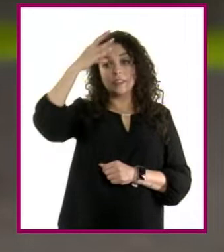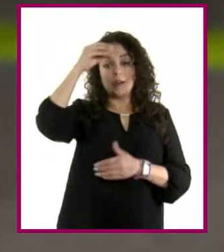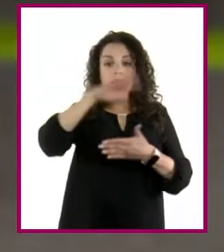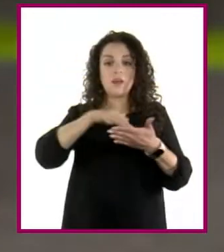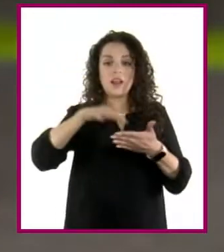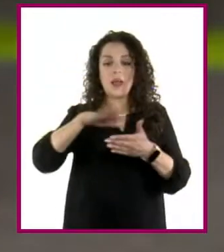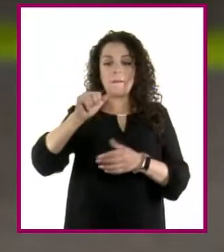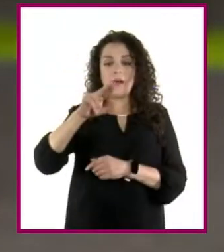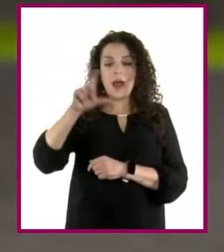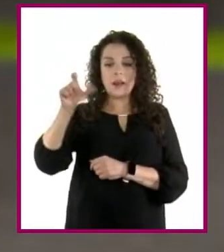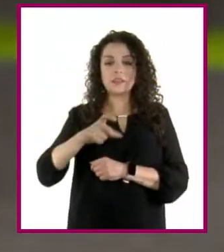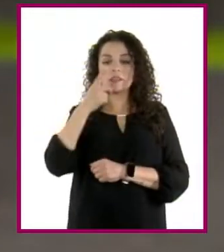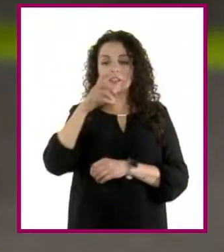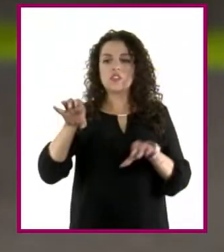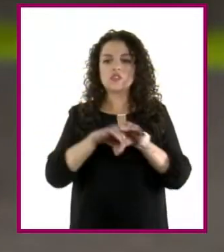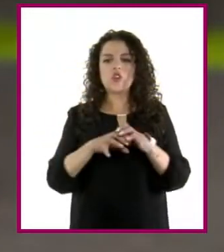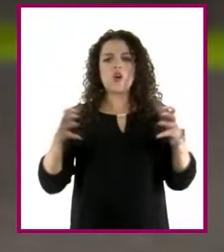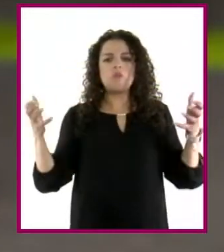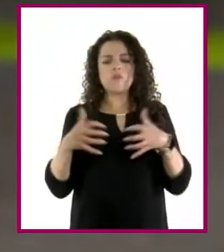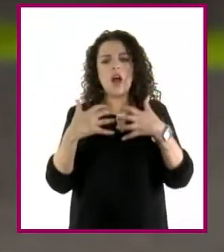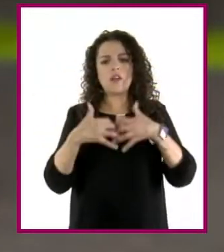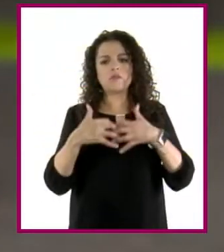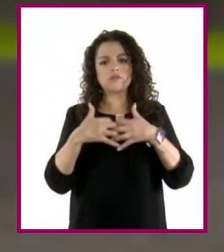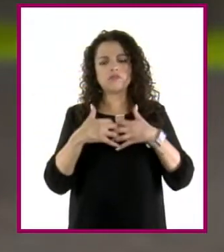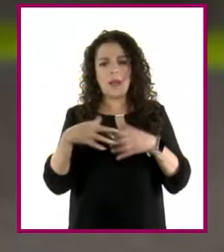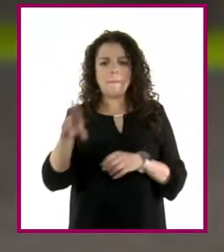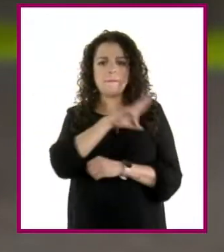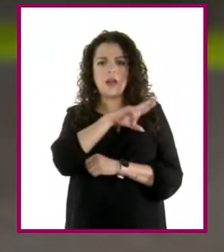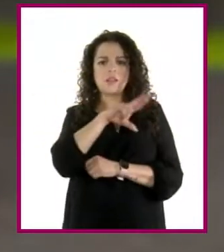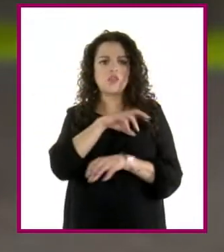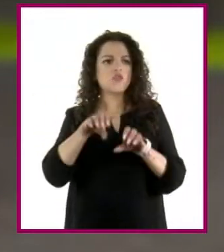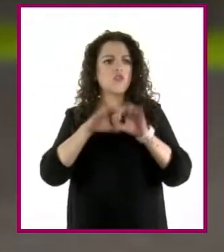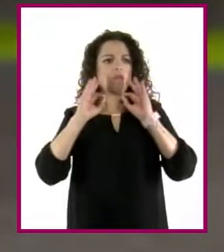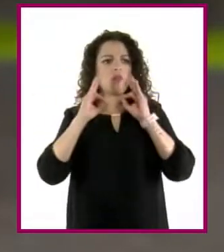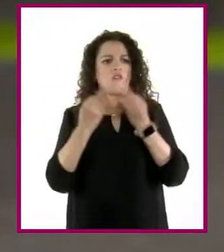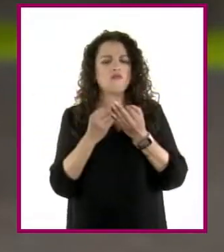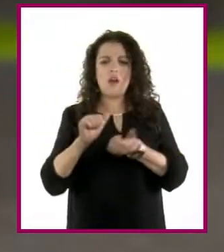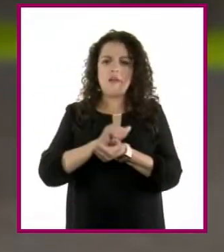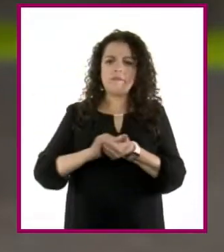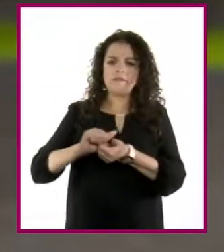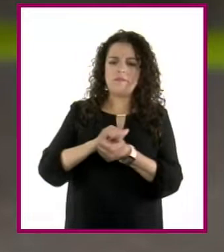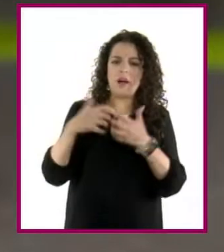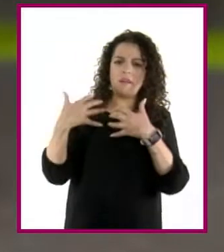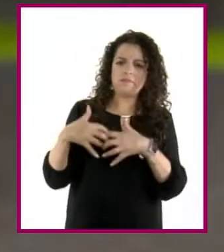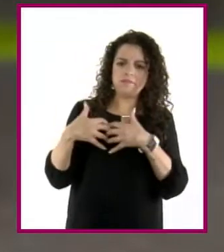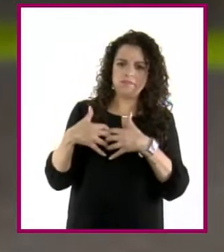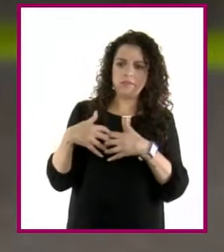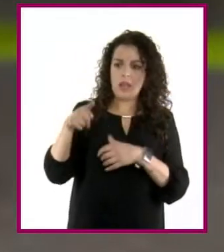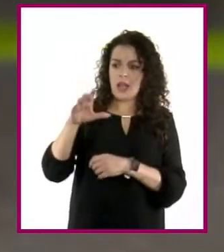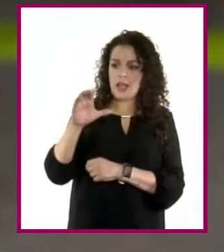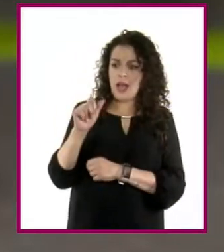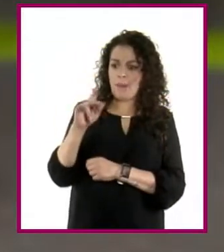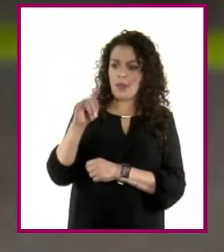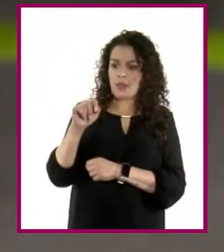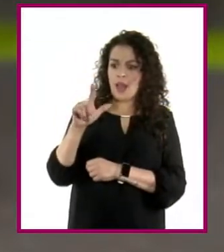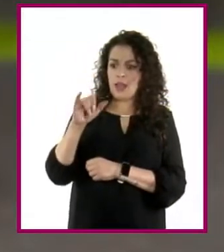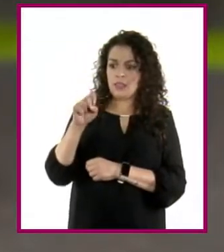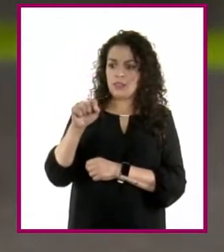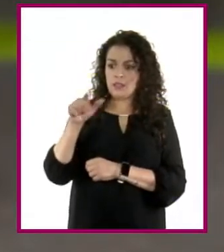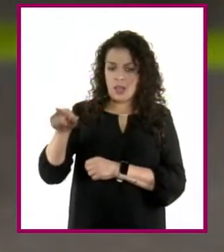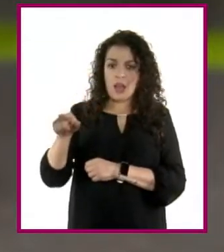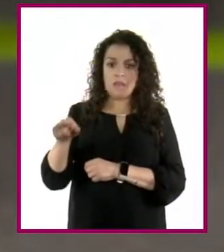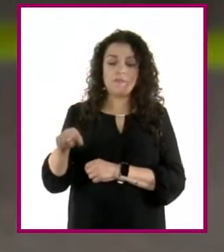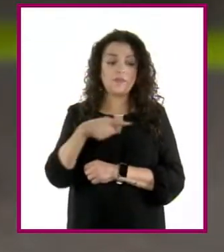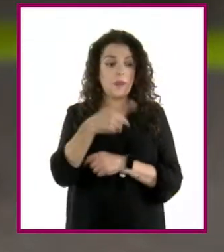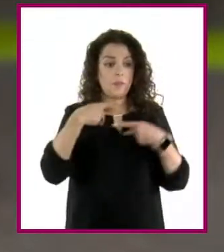producir basada en la privatización de los medios de producción. En los sistemas capitalistas, los trabajadores no son dueños ni del producto de